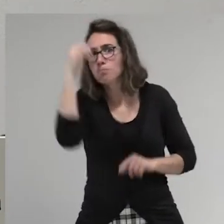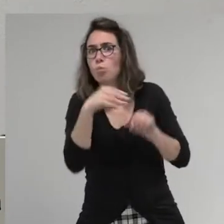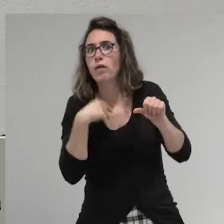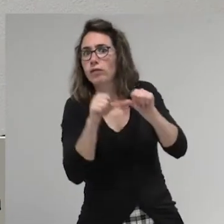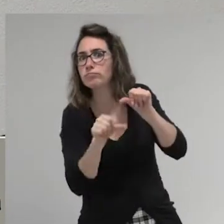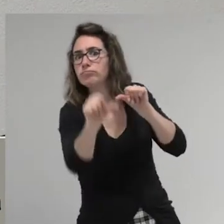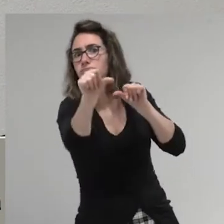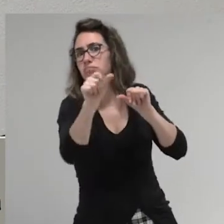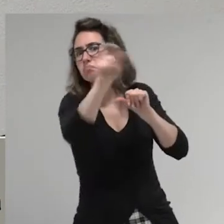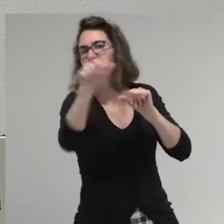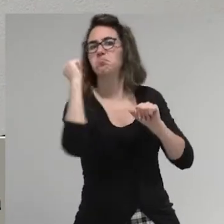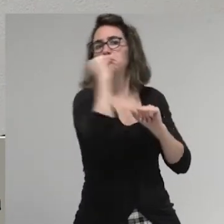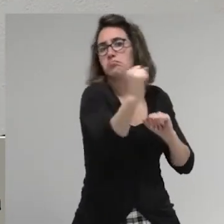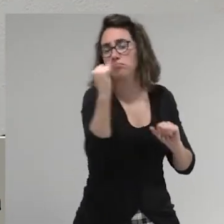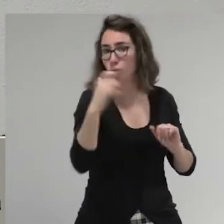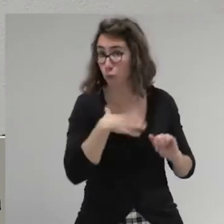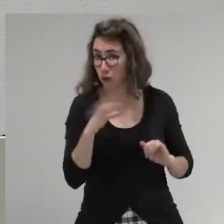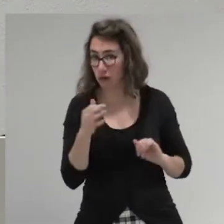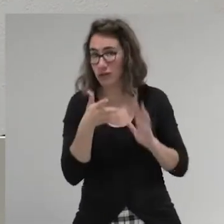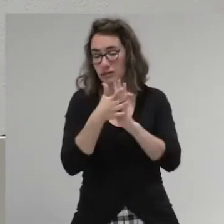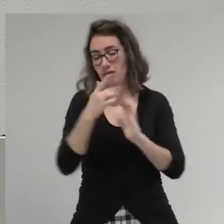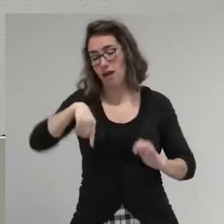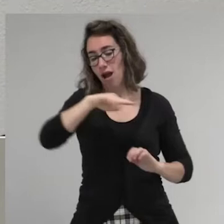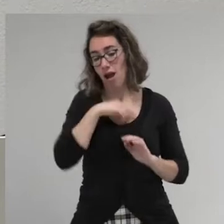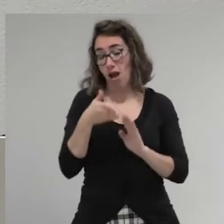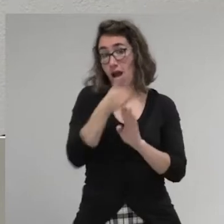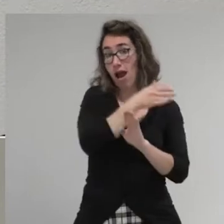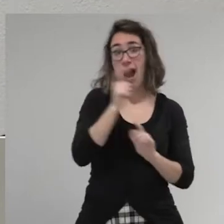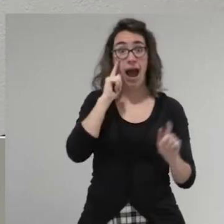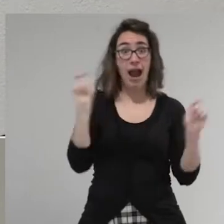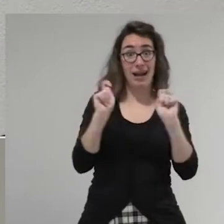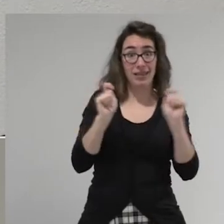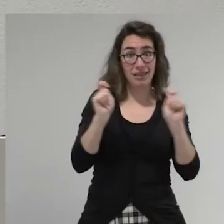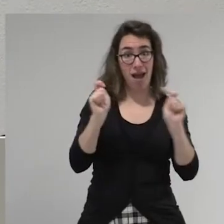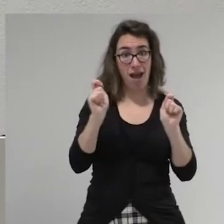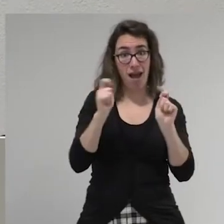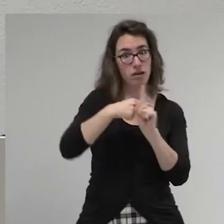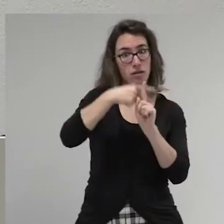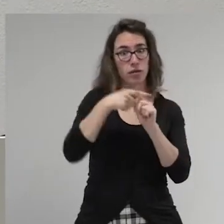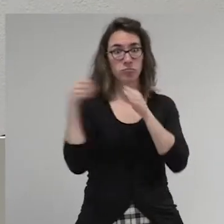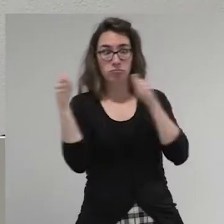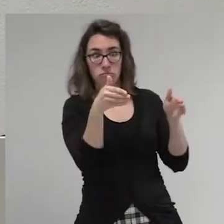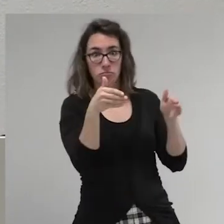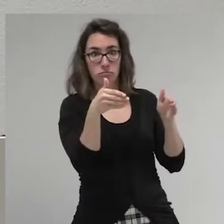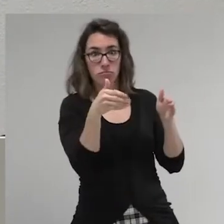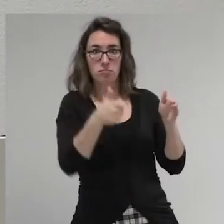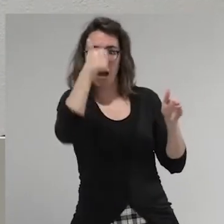cual nuestros niveles de alerta son, digamos, que mayores que